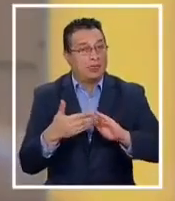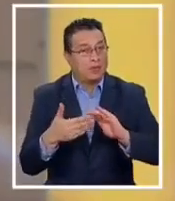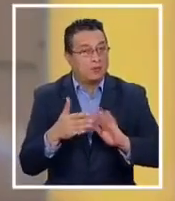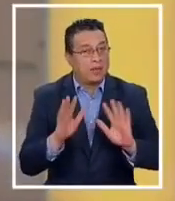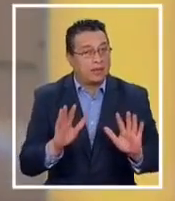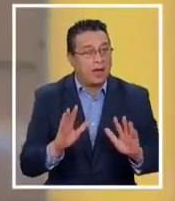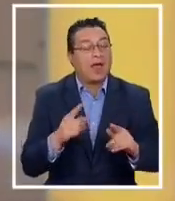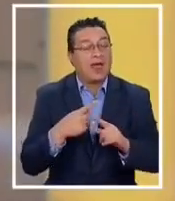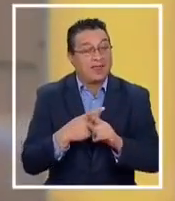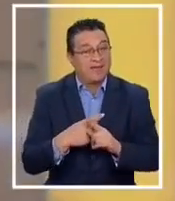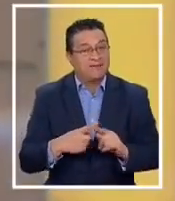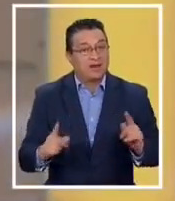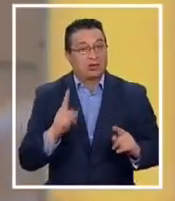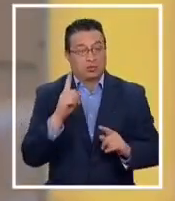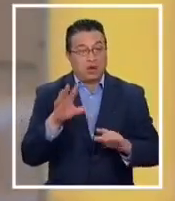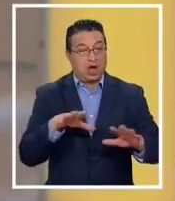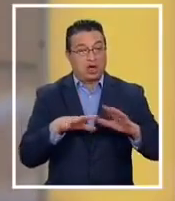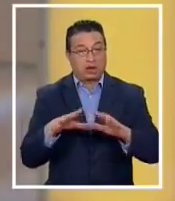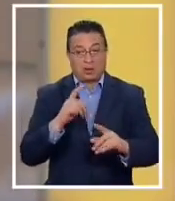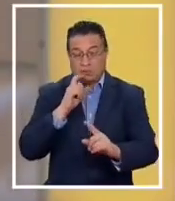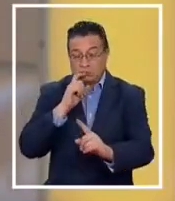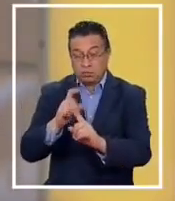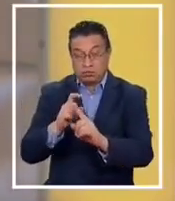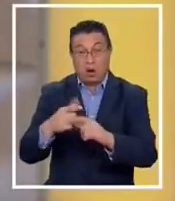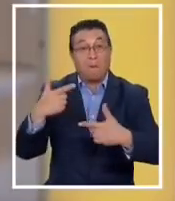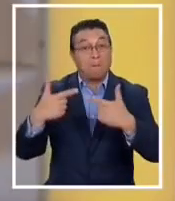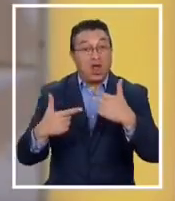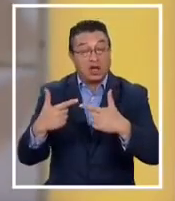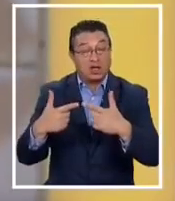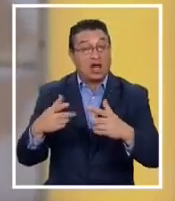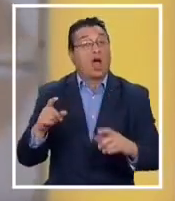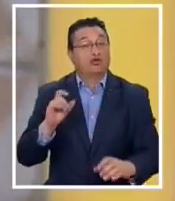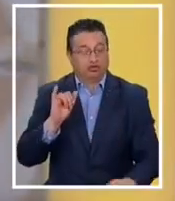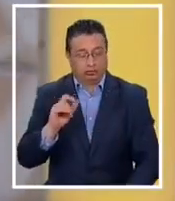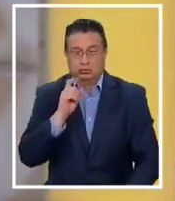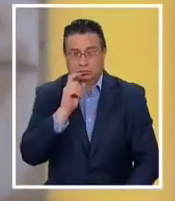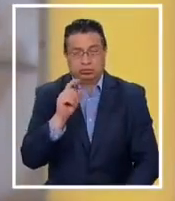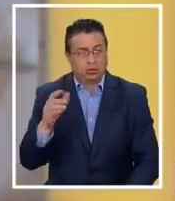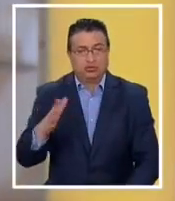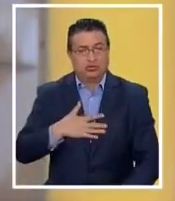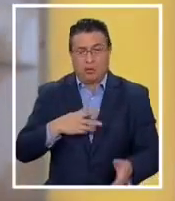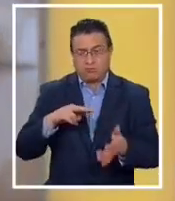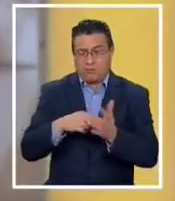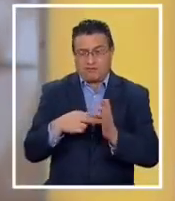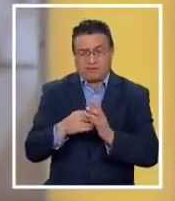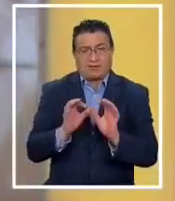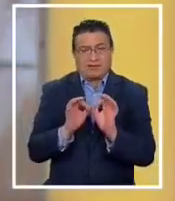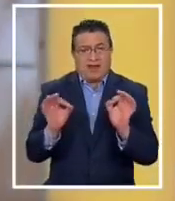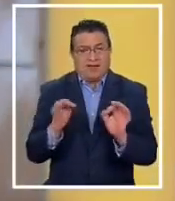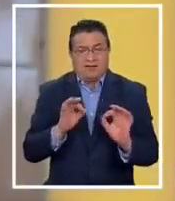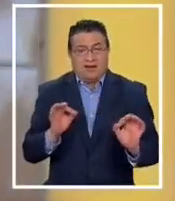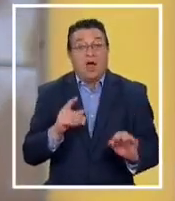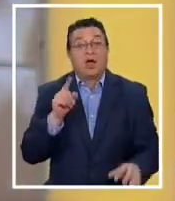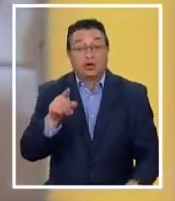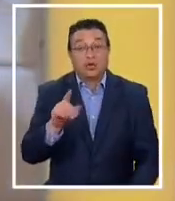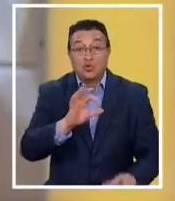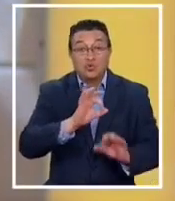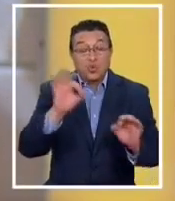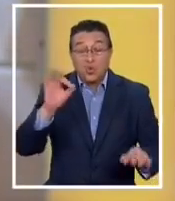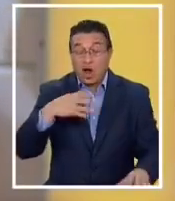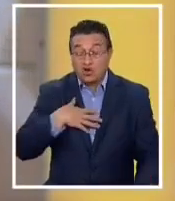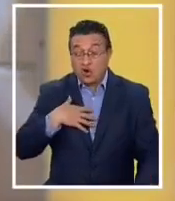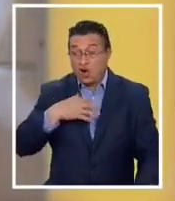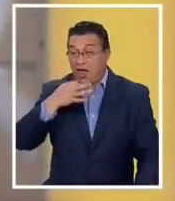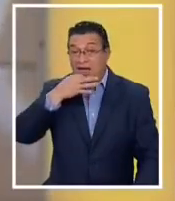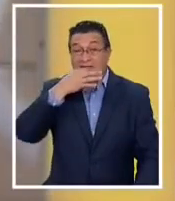cosa es efectivamente hacer críticas políticas duras yo aquí no tengo problema con nadie nunca me apretaba a nadie usted nunca me ha escuchado decir